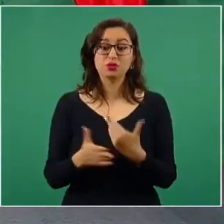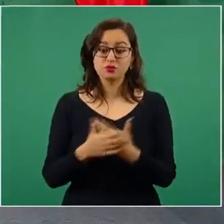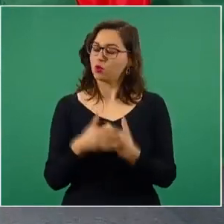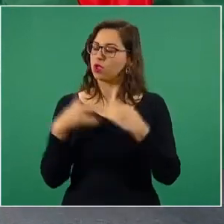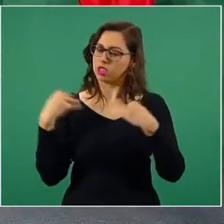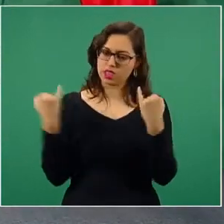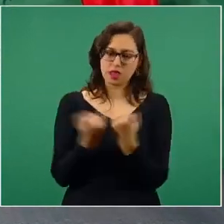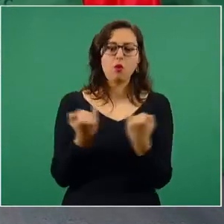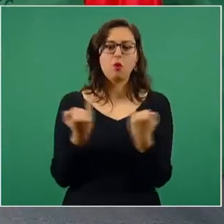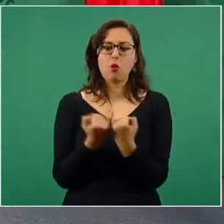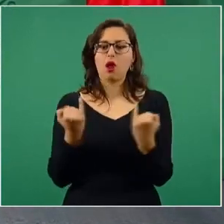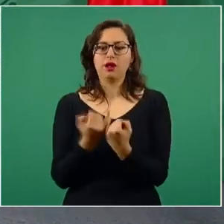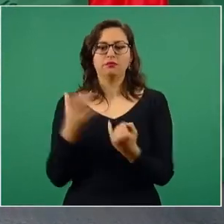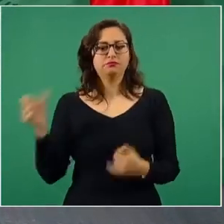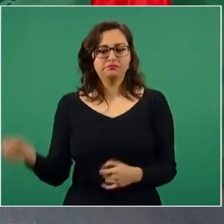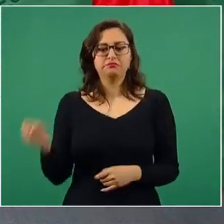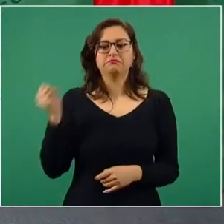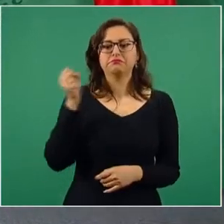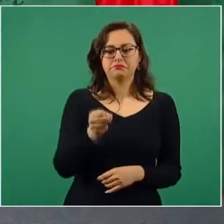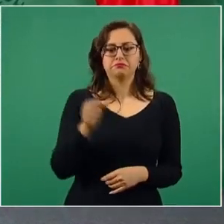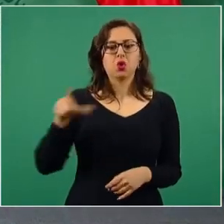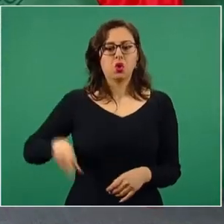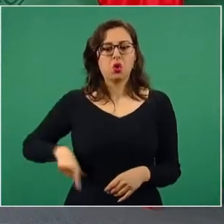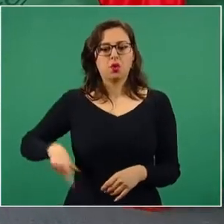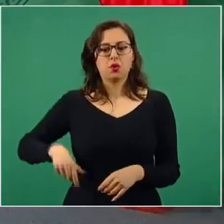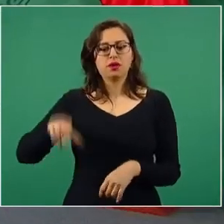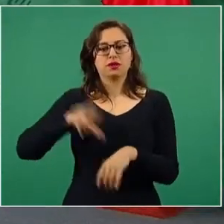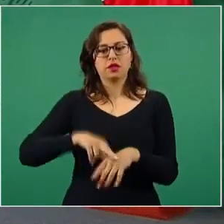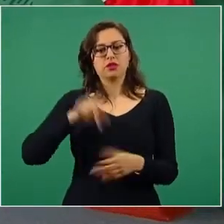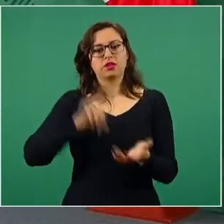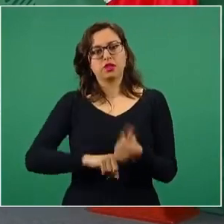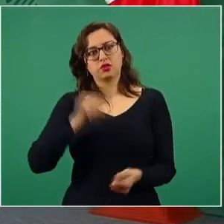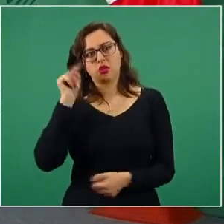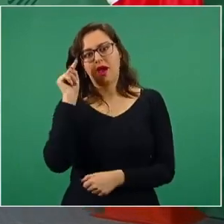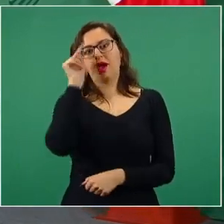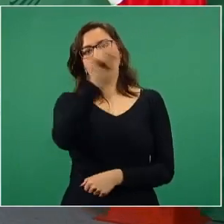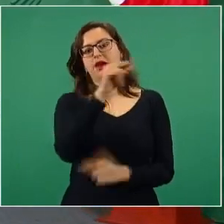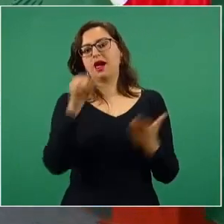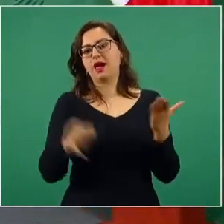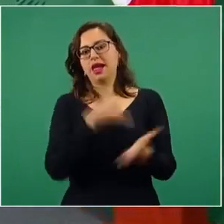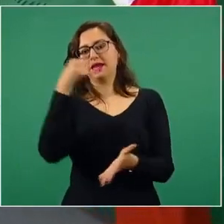características en las Islas Marías,